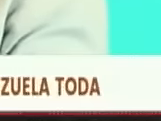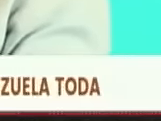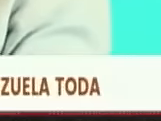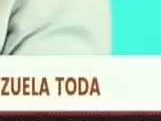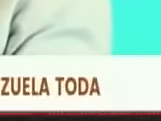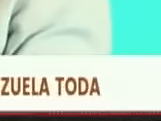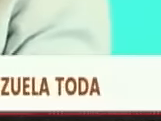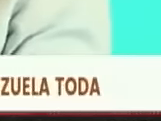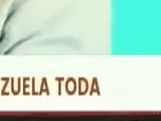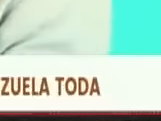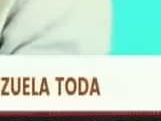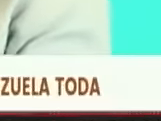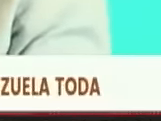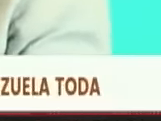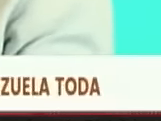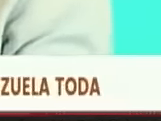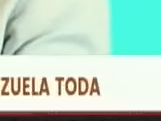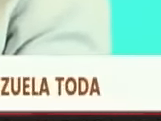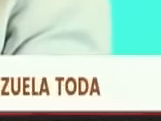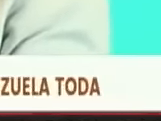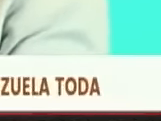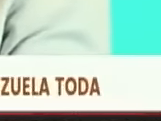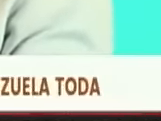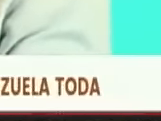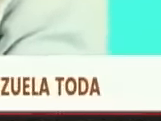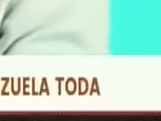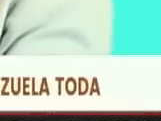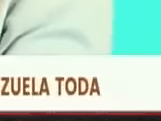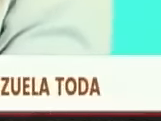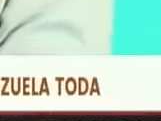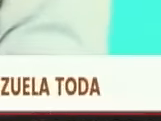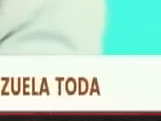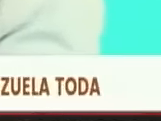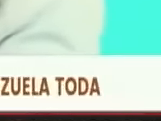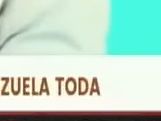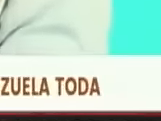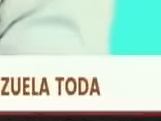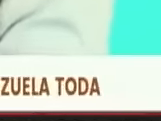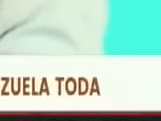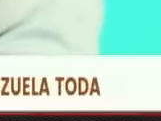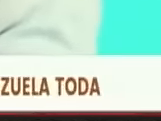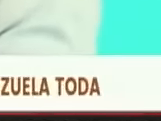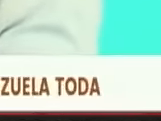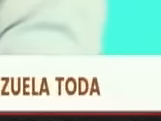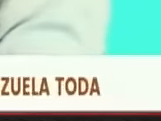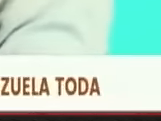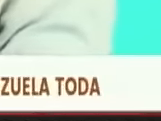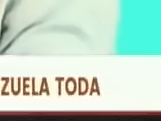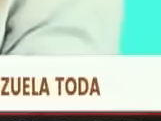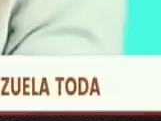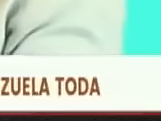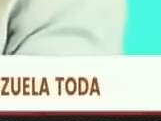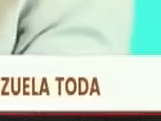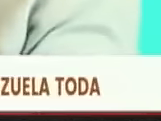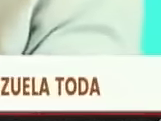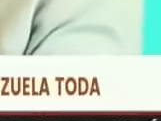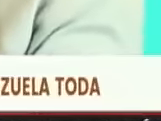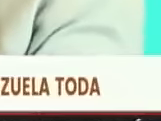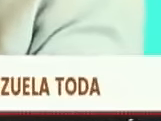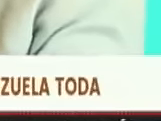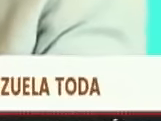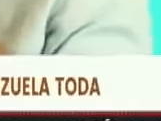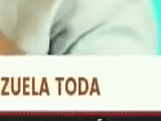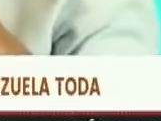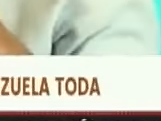equivo también nos da la oportunidad de de mirarnos a los lados y decir Epa nosotros no nos odiamos Es natural que tengamos diferencia pero podemos